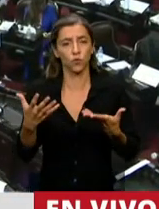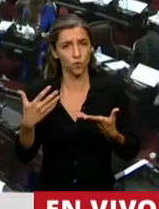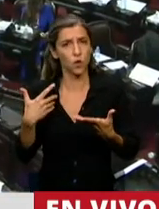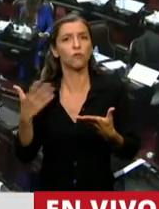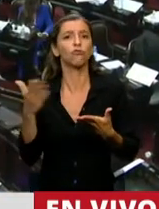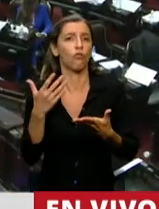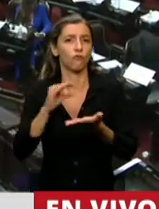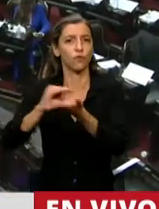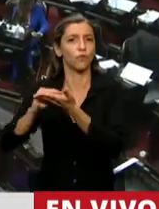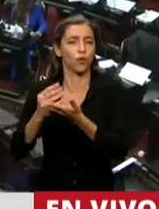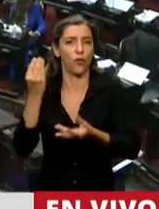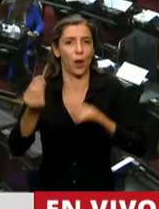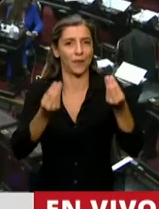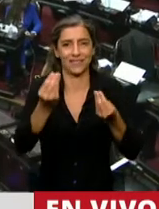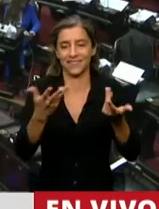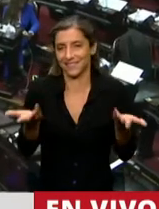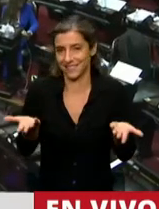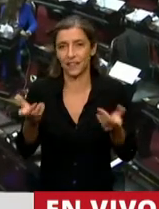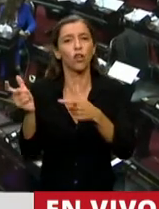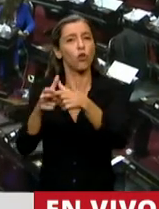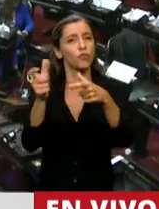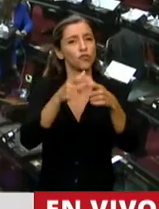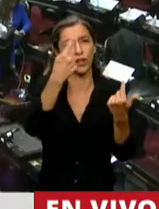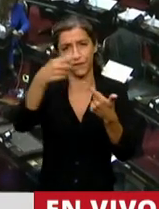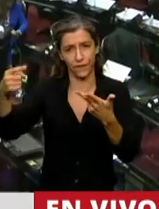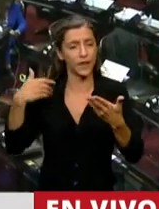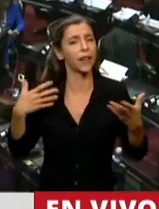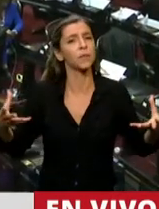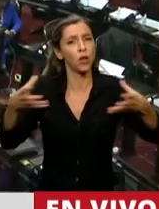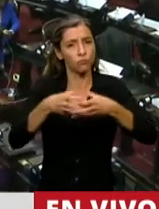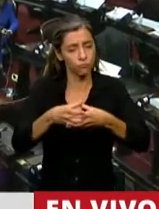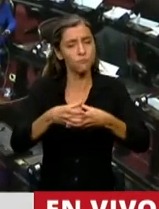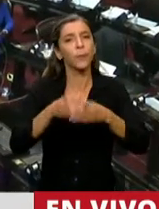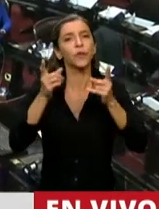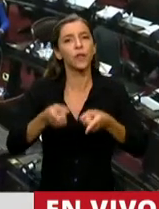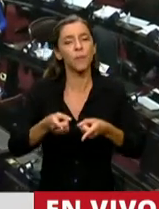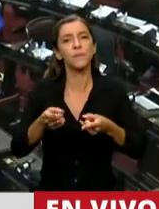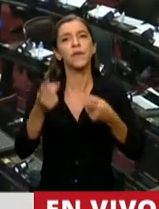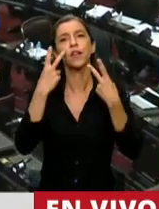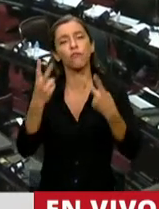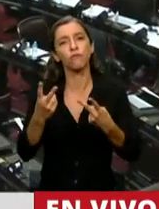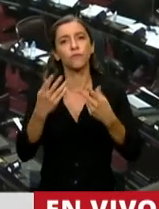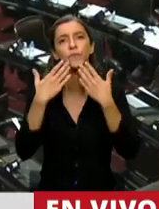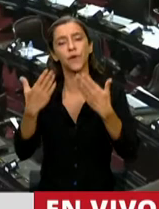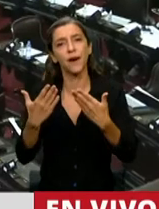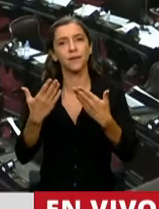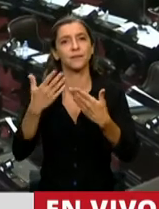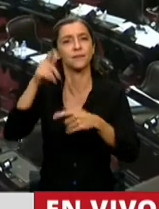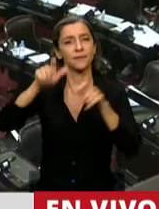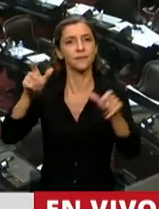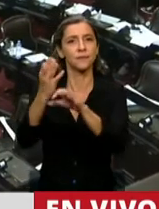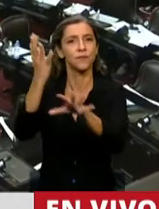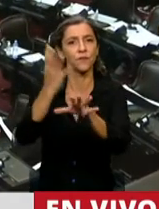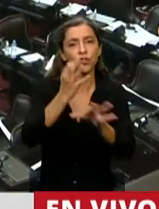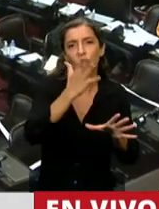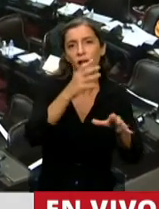de los diputados de esa comisión y de las comisiones que intervinieron, sino también de científicos, de organizaciones que participaron de la